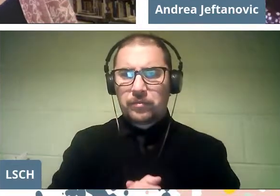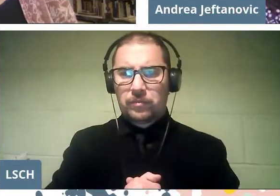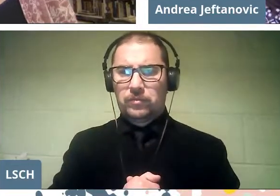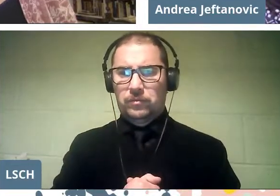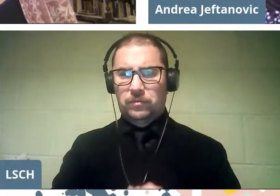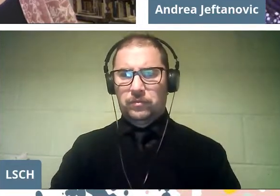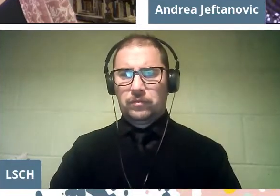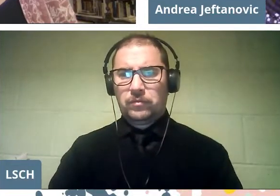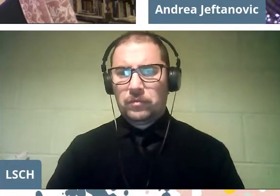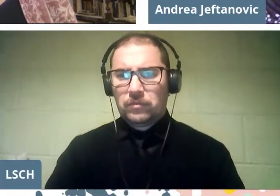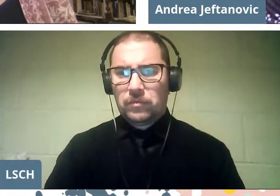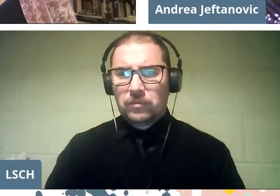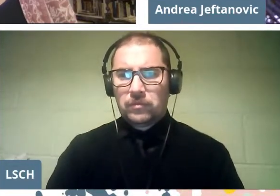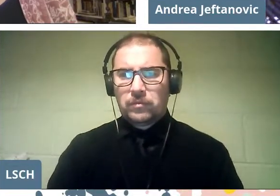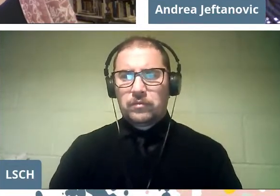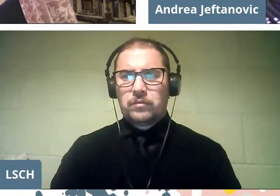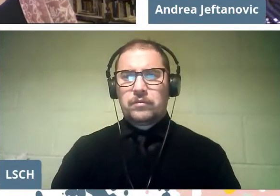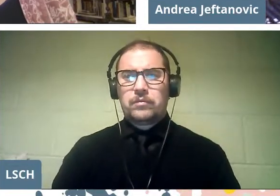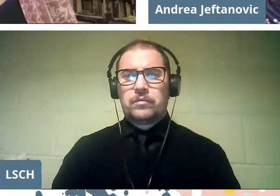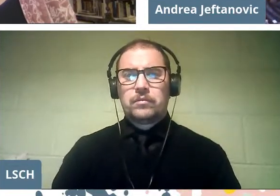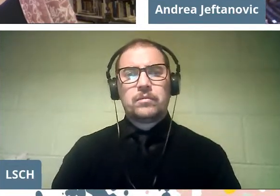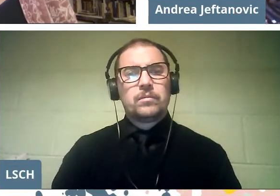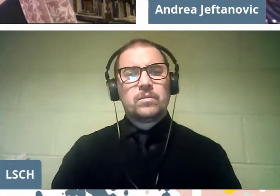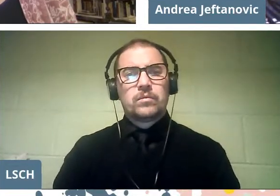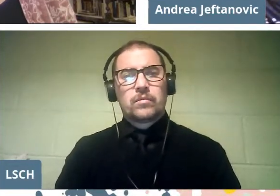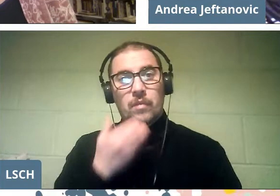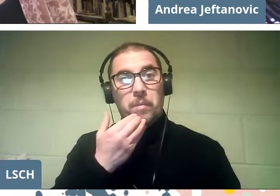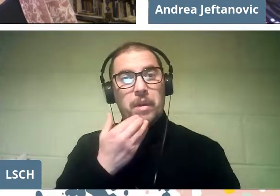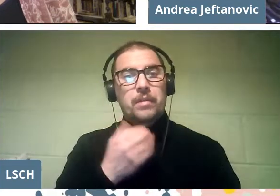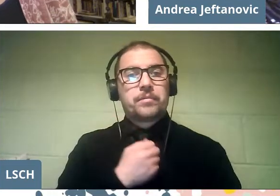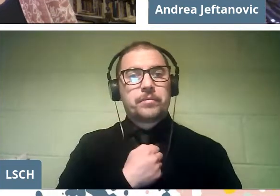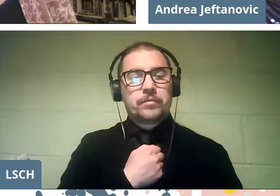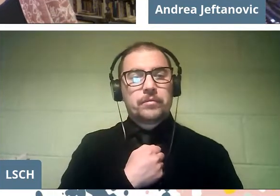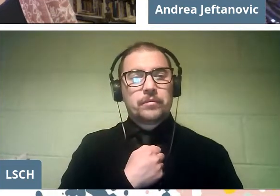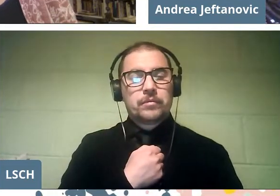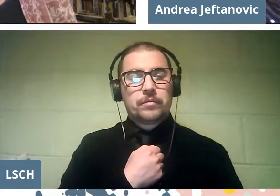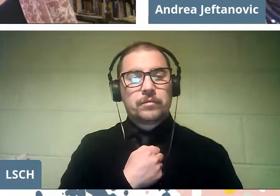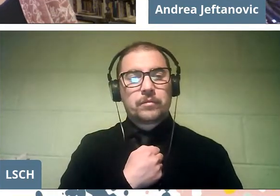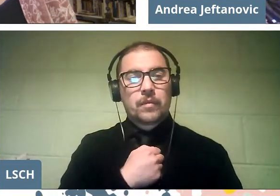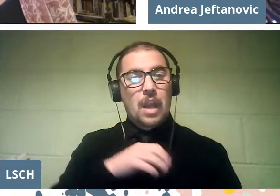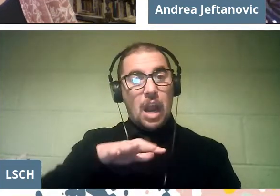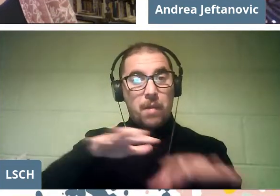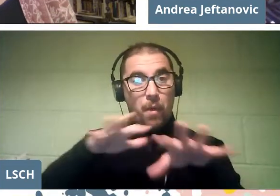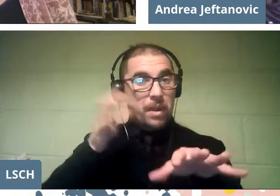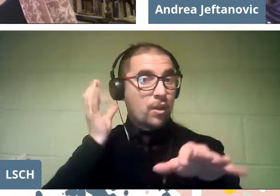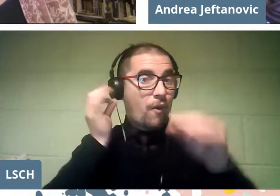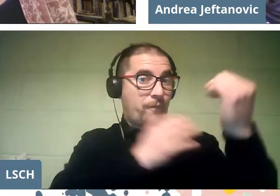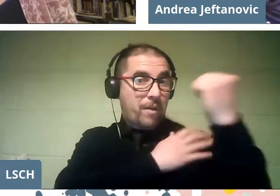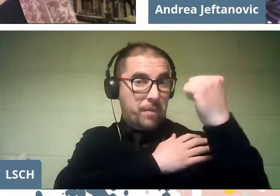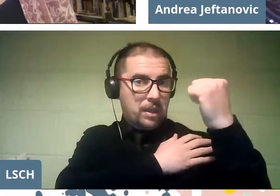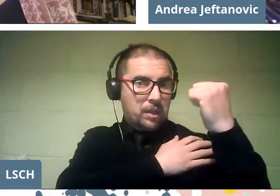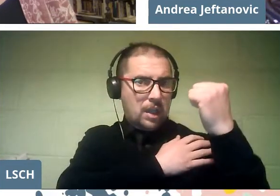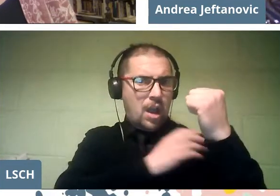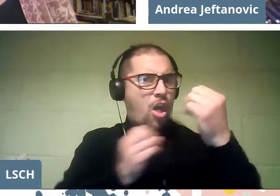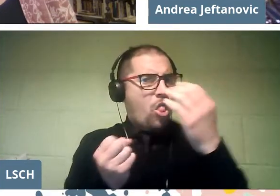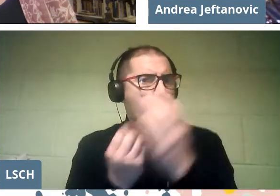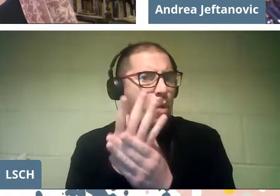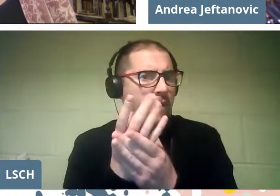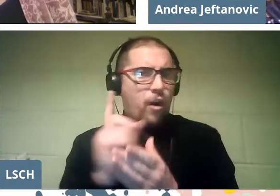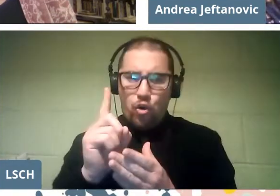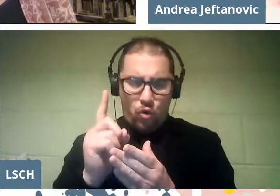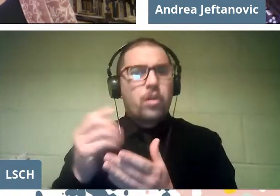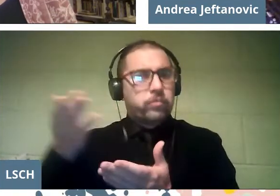más justo, en este entramado más justo. Y al mismo tiempo, sin duda el movimiento feminista, que no es reciente, porque sería